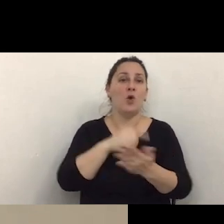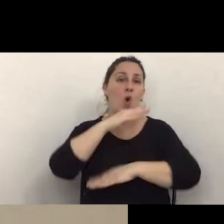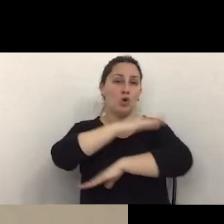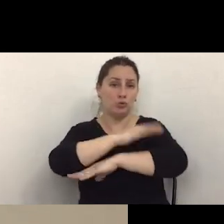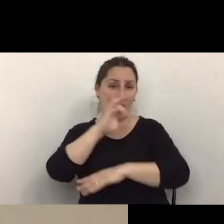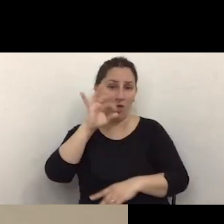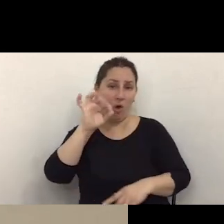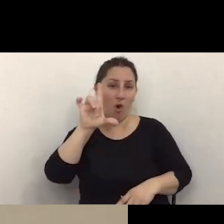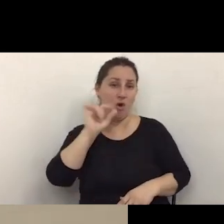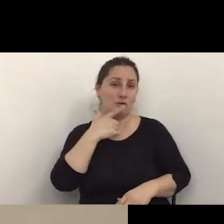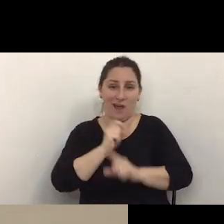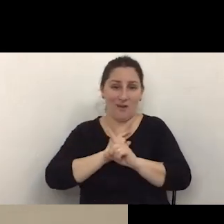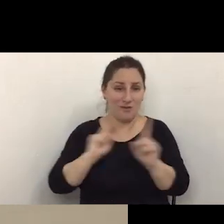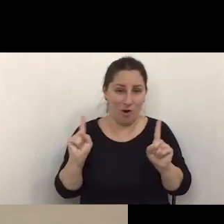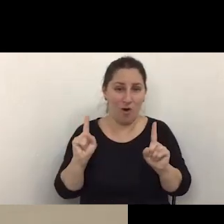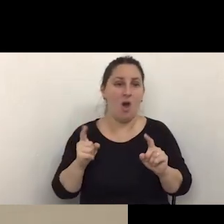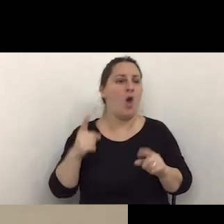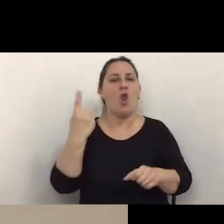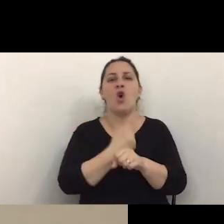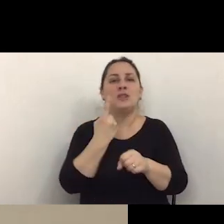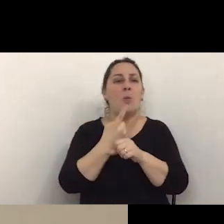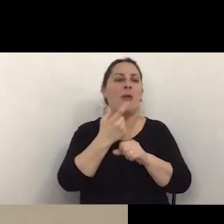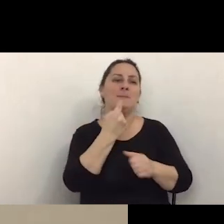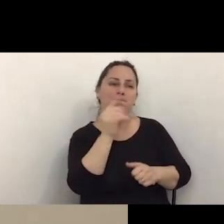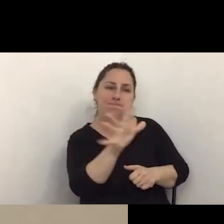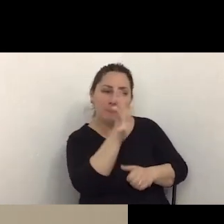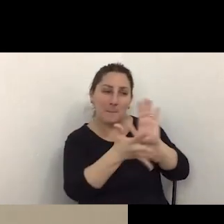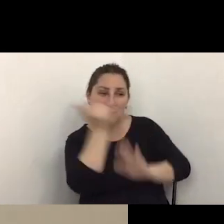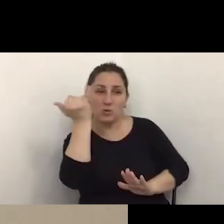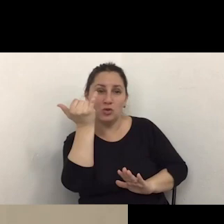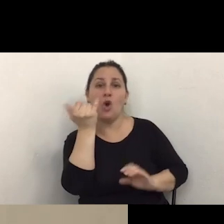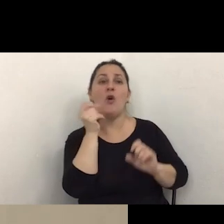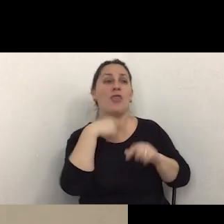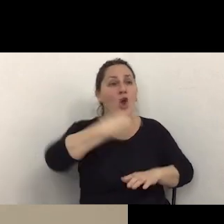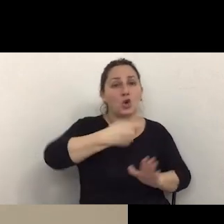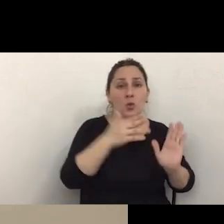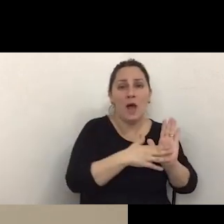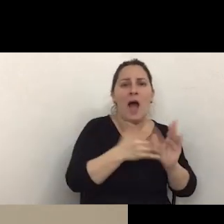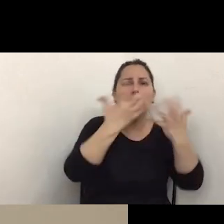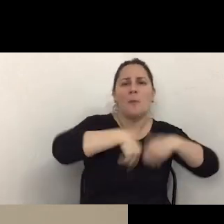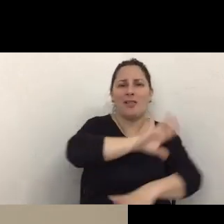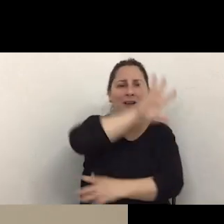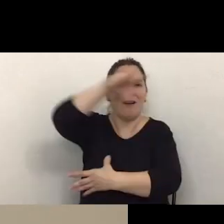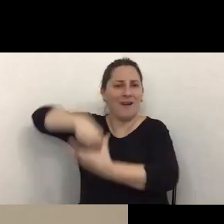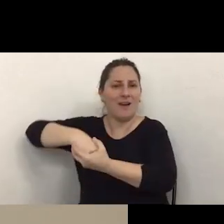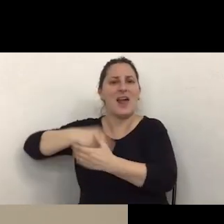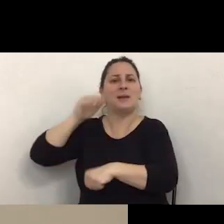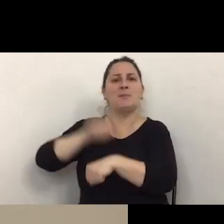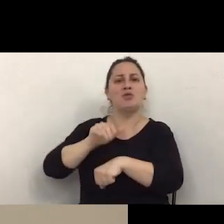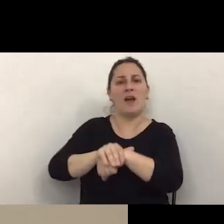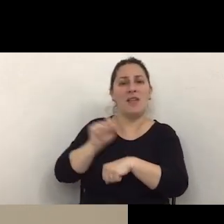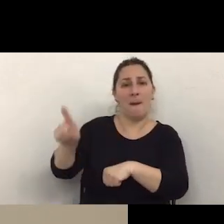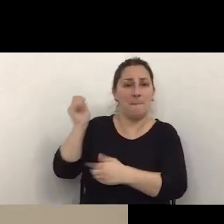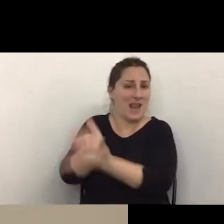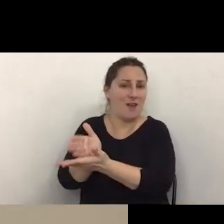dolosa. Otra vez, no me podés trasladar las presunciones de la capacidad contributiva automáticamente a la responsabilidad